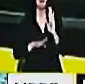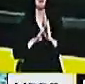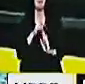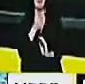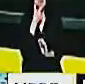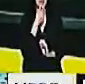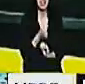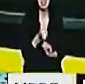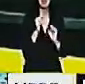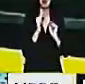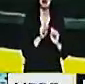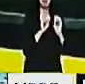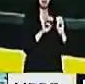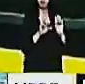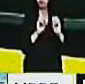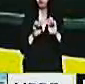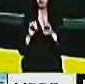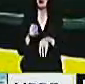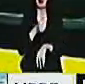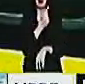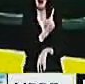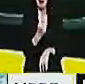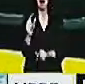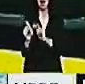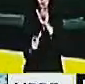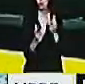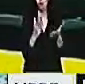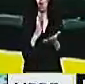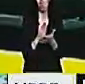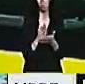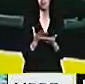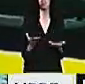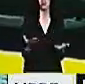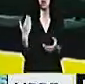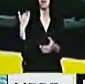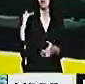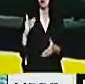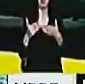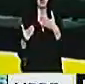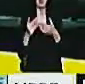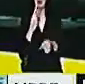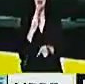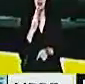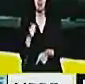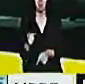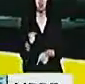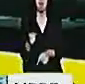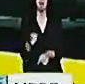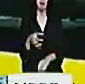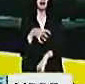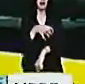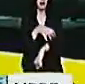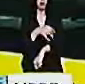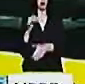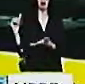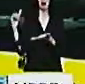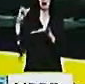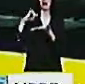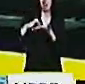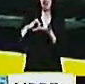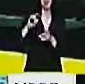podamos seguir llegando a cada uno de nuestros estudiantes, independientemente de dónde se encontraran, aun cuando en la región de Aysén la